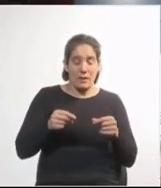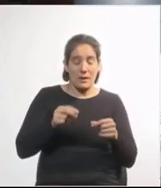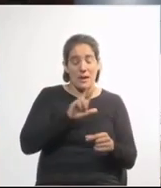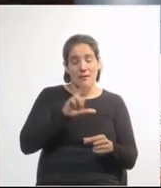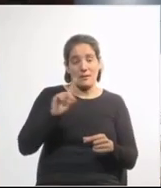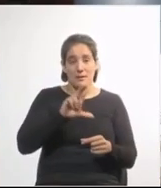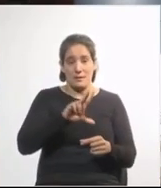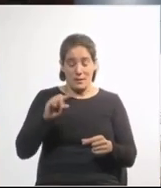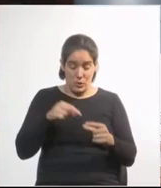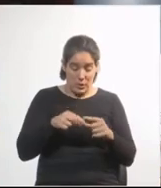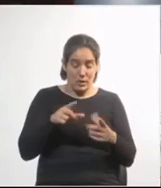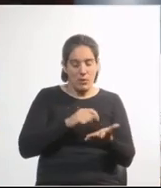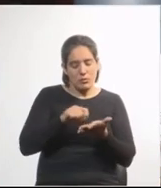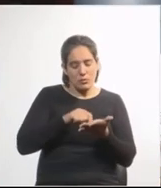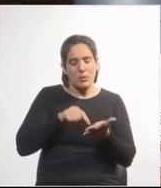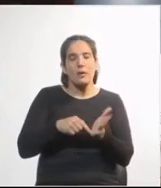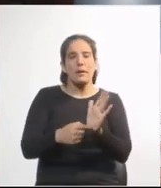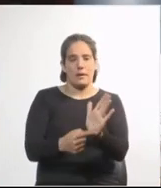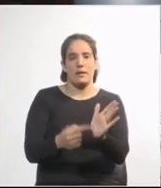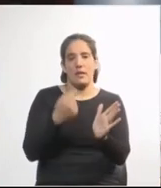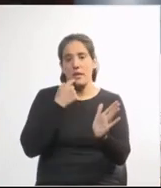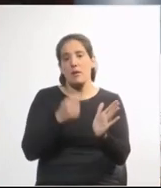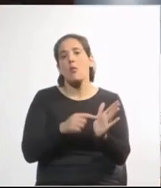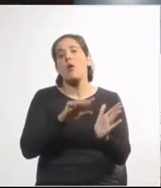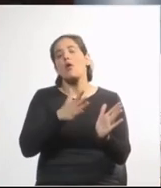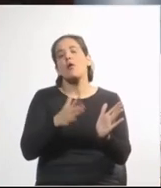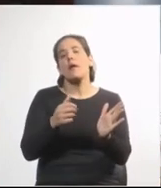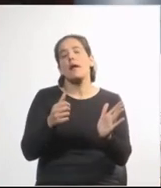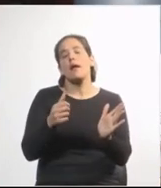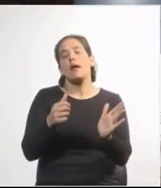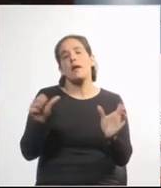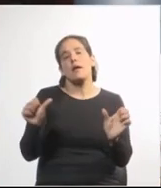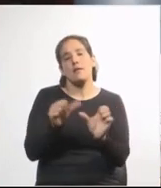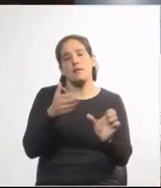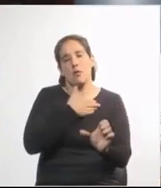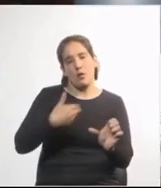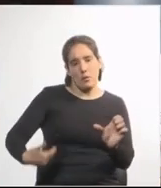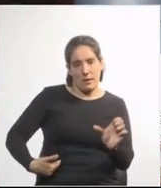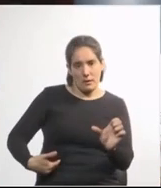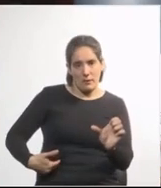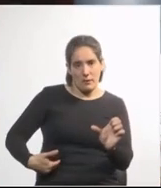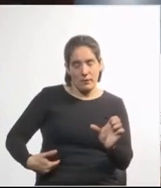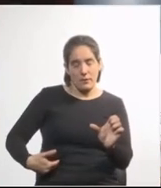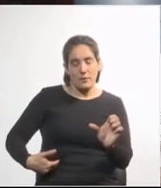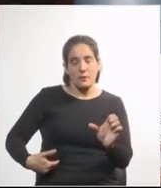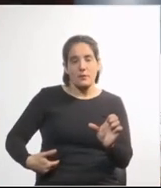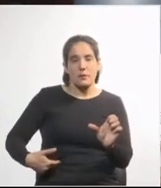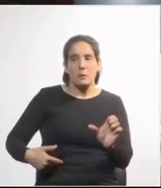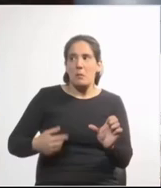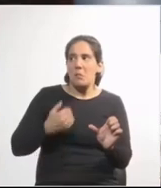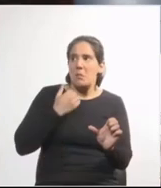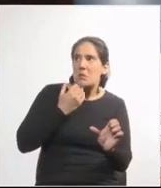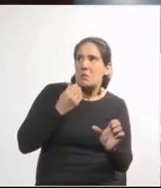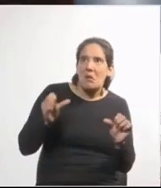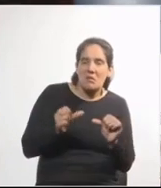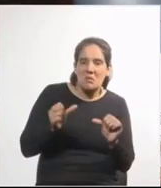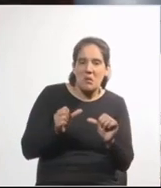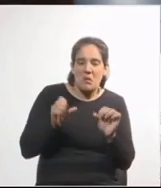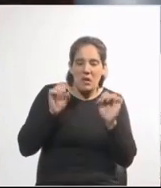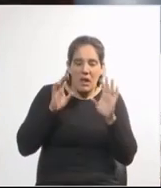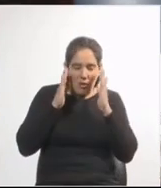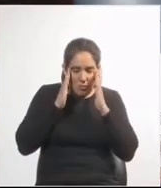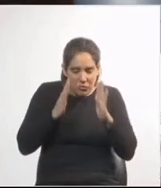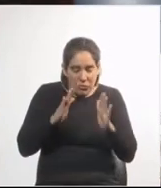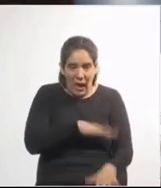exposición de motivos se detallan las medidas adoptadas por el Gobierno ante esta situación en el litoral, pero no vemos ninguna que atienda